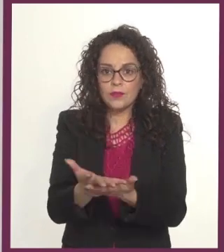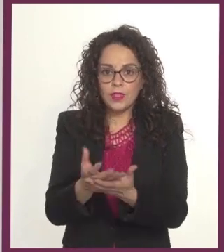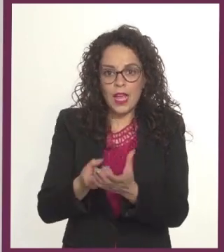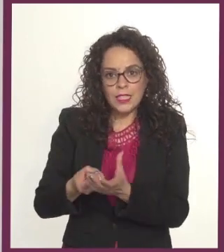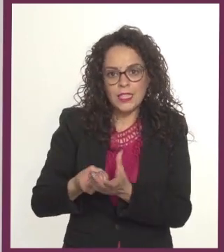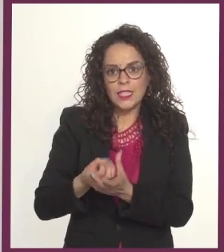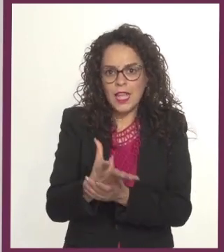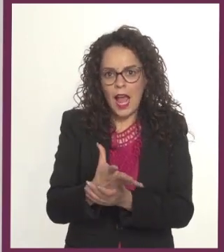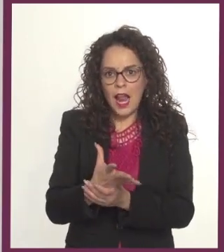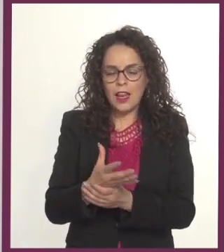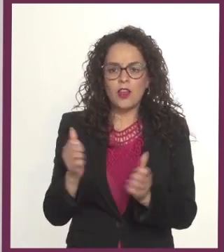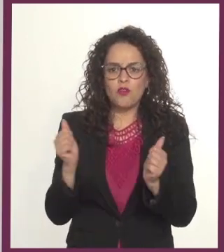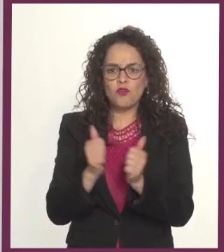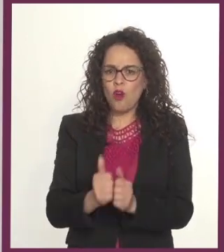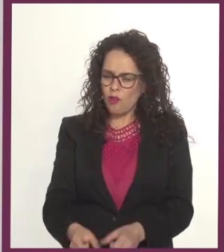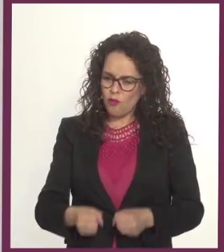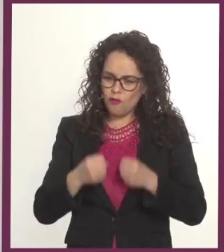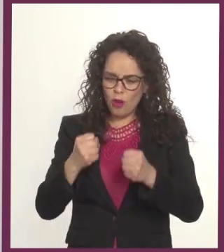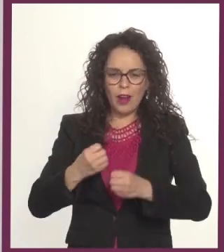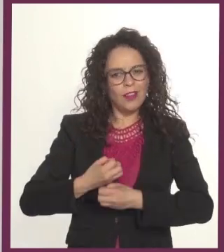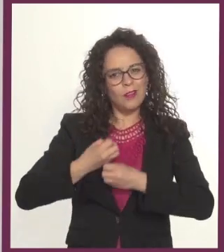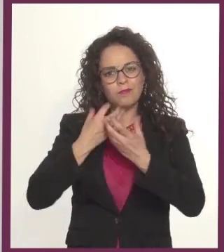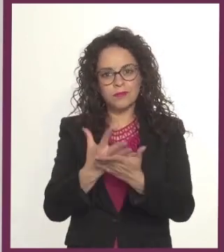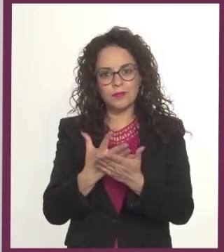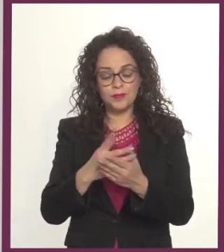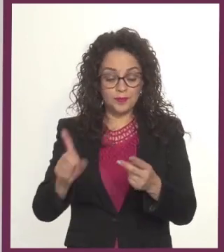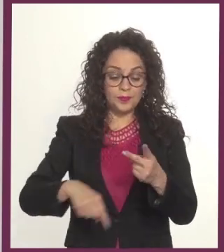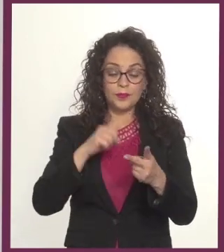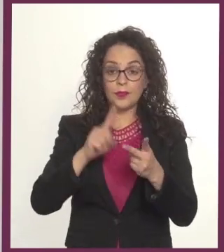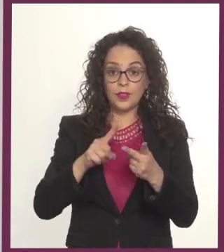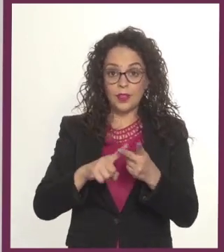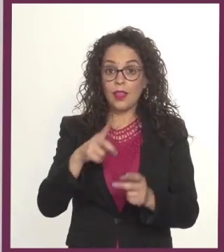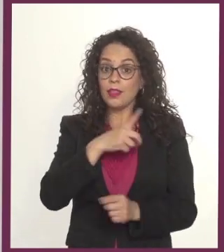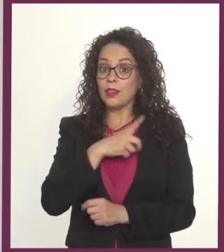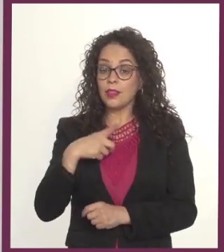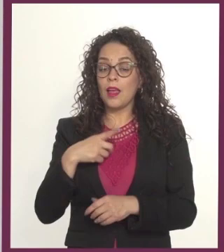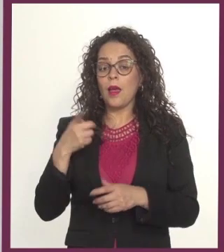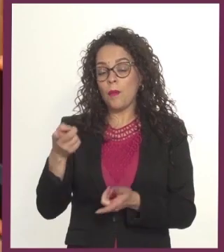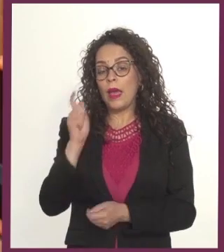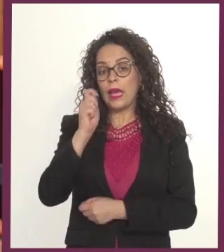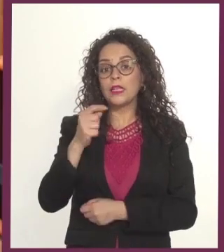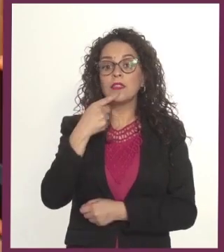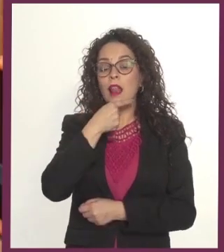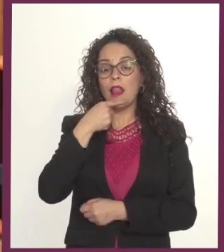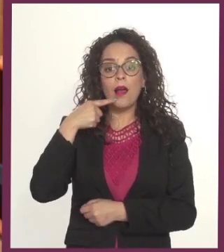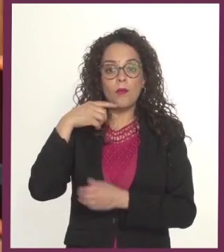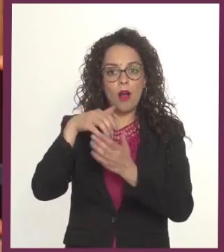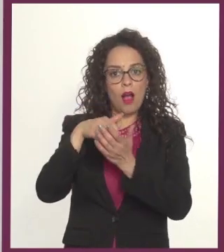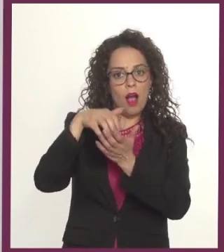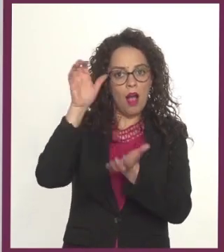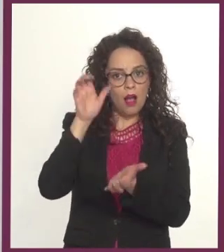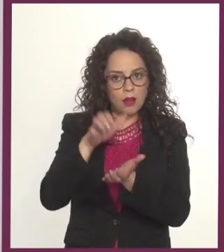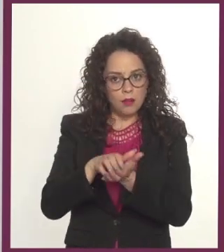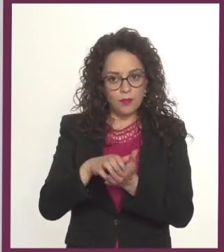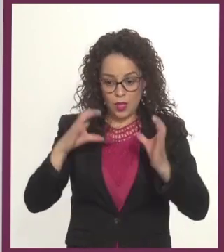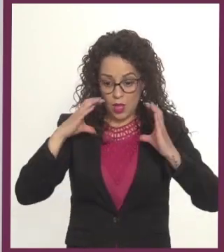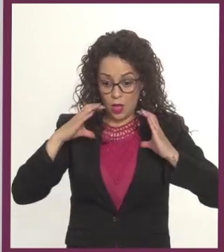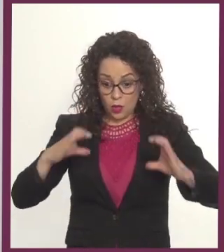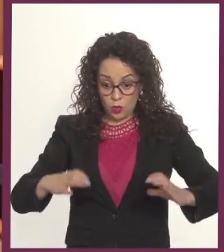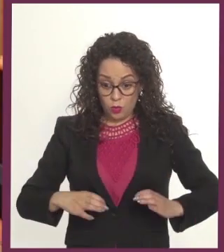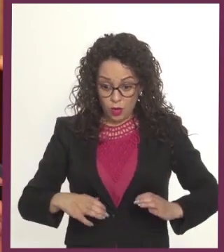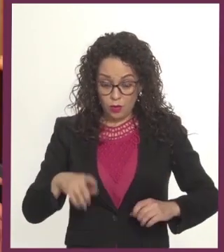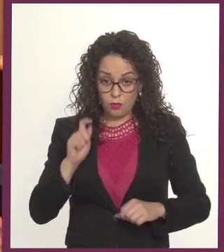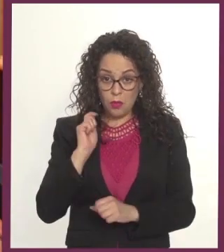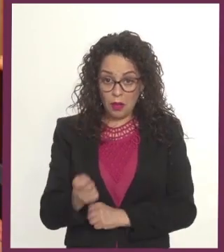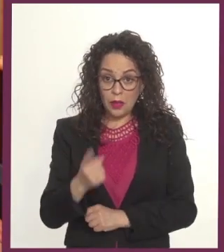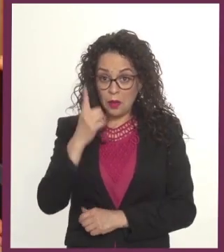sea, dirigirla hacia afuera, hacia adelante, lanzarla, llenarla de energía. Paso número 2. Abre la boca.